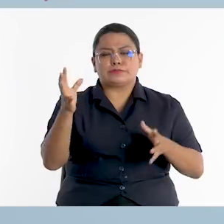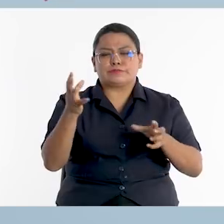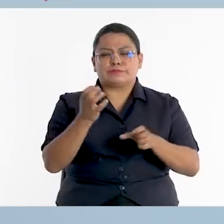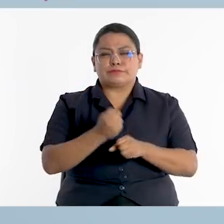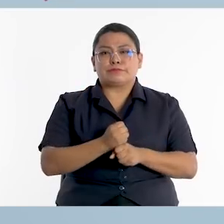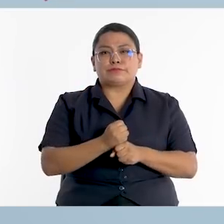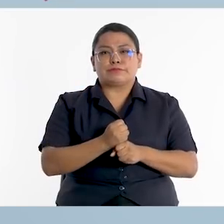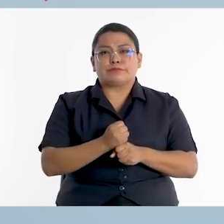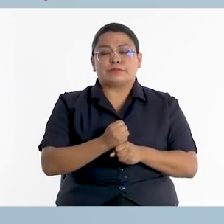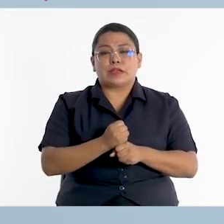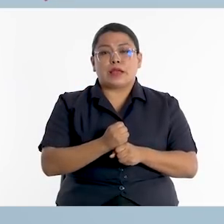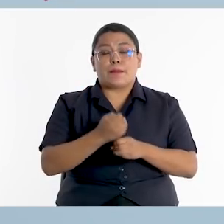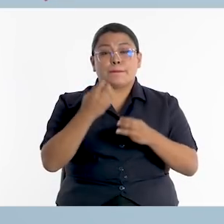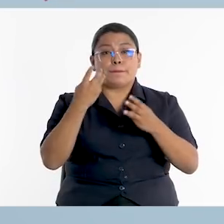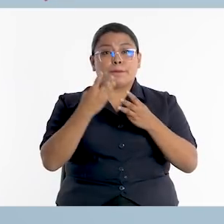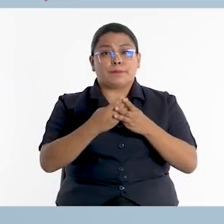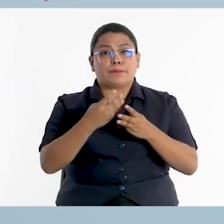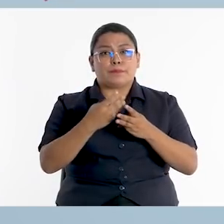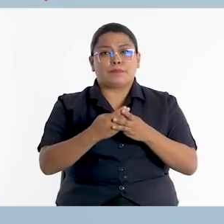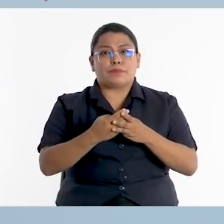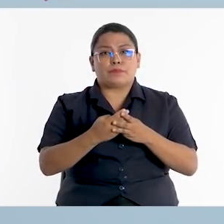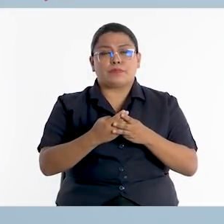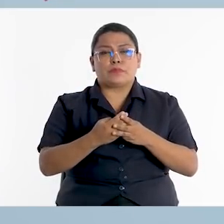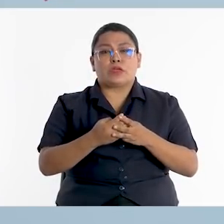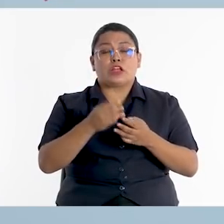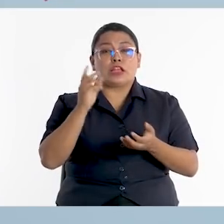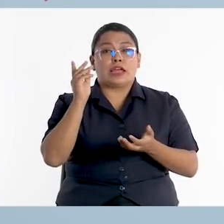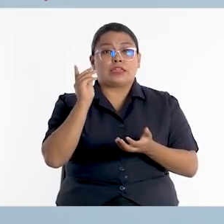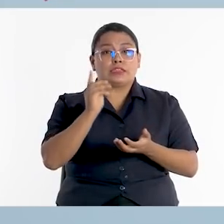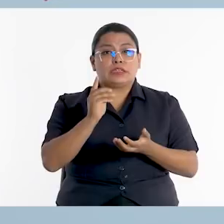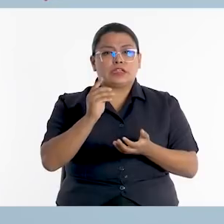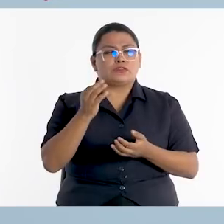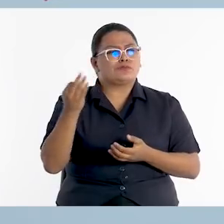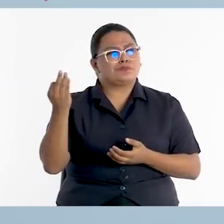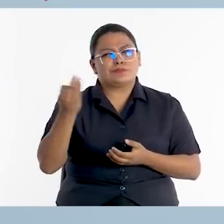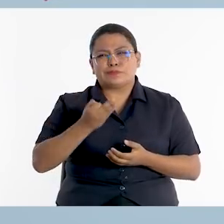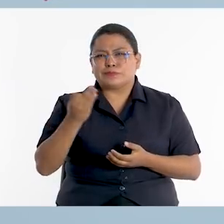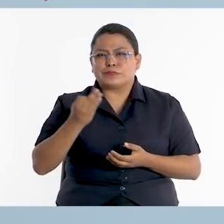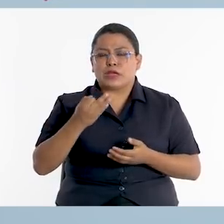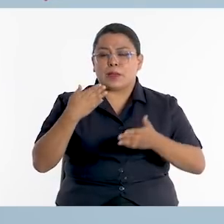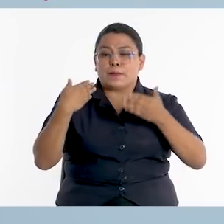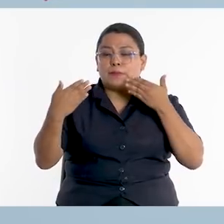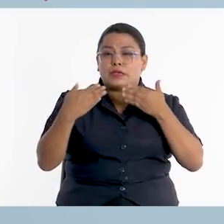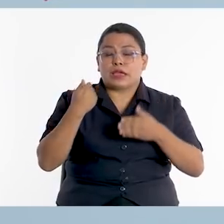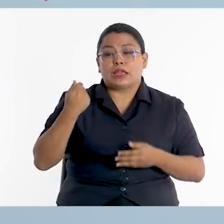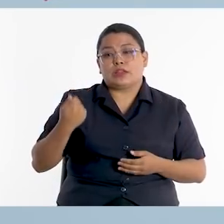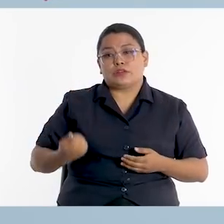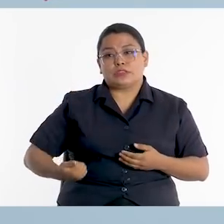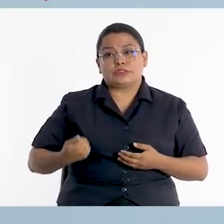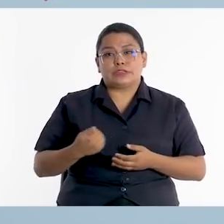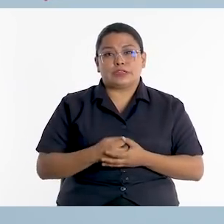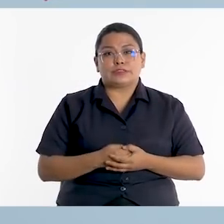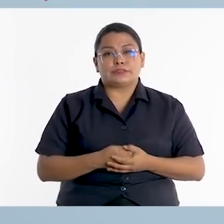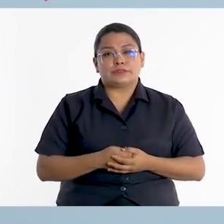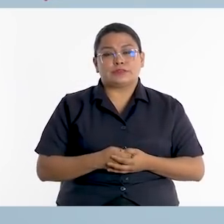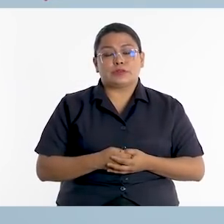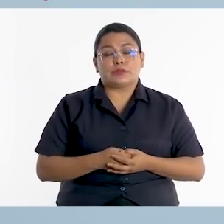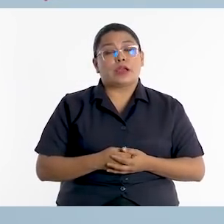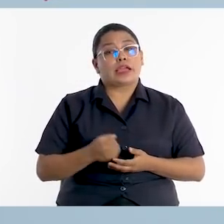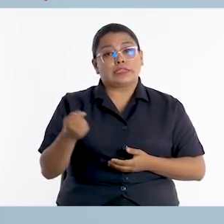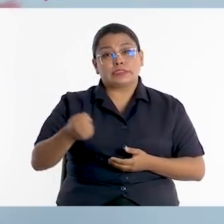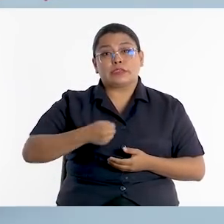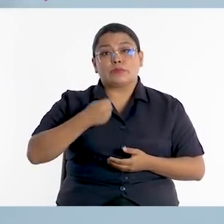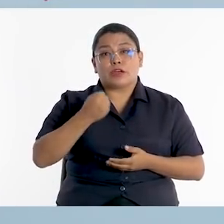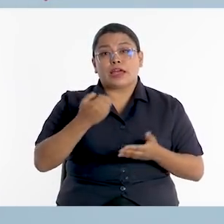deducir matemáticamente y el trasfondo didáctico, pues no es necesario comentarlo con nuestros estudiantes. Lo que sí